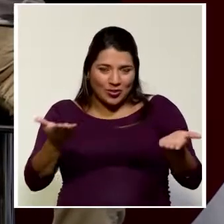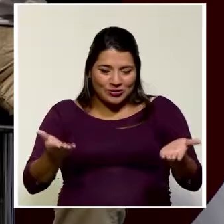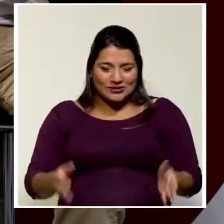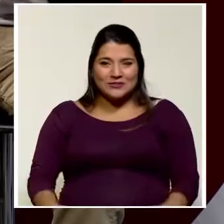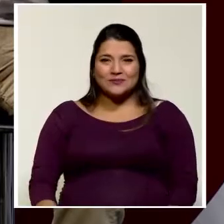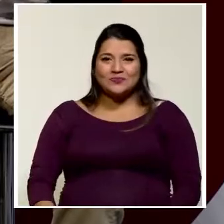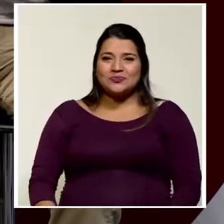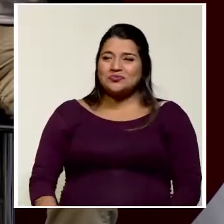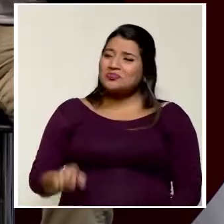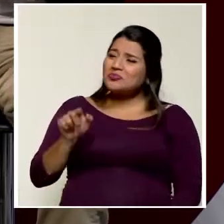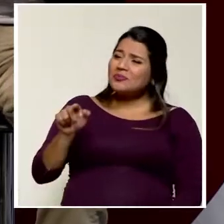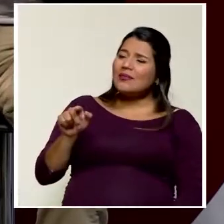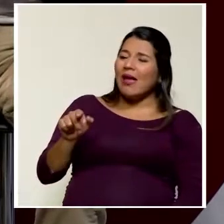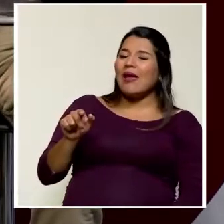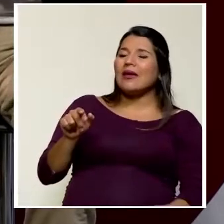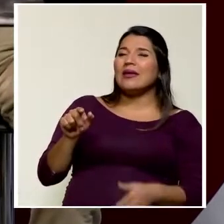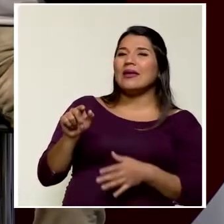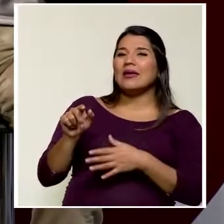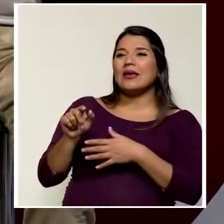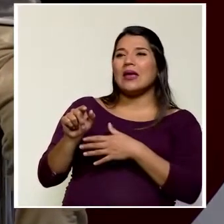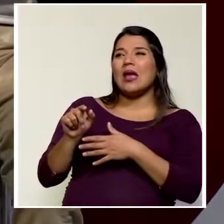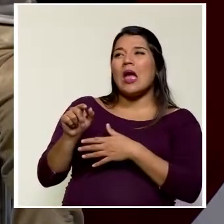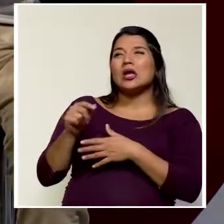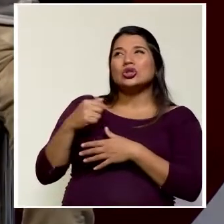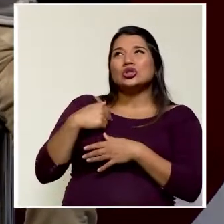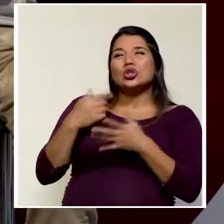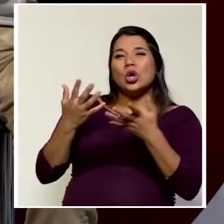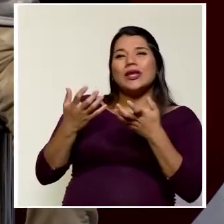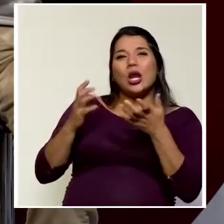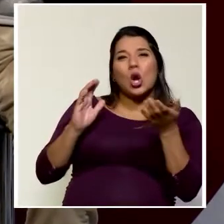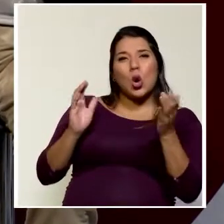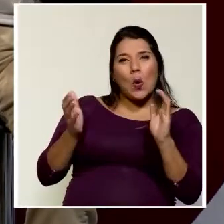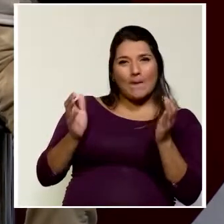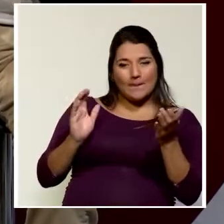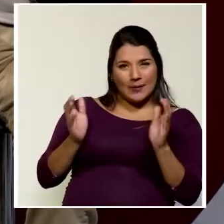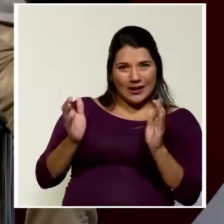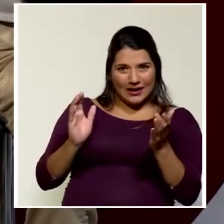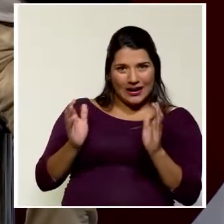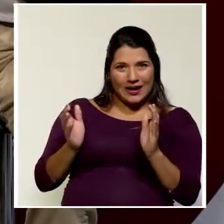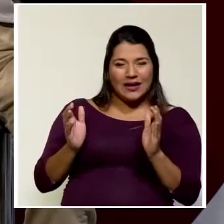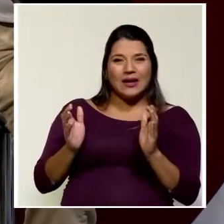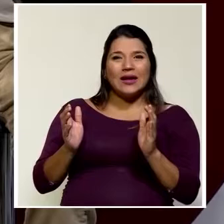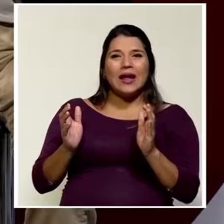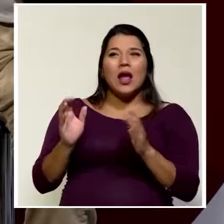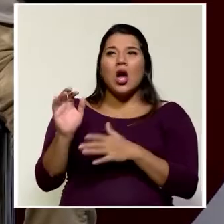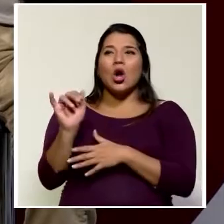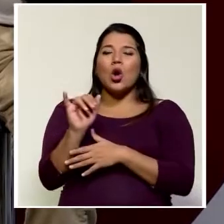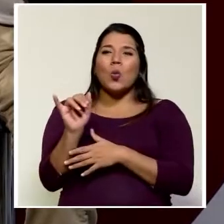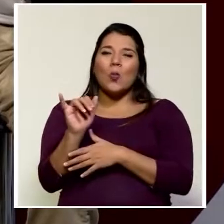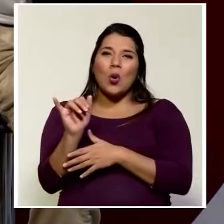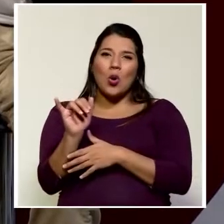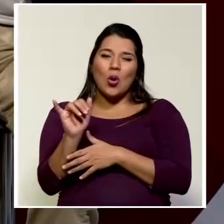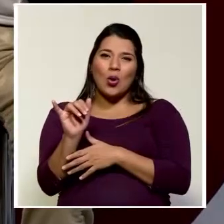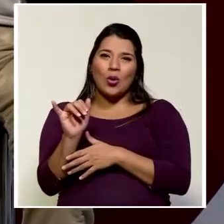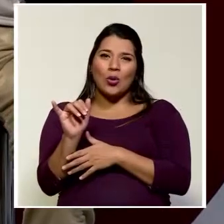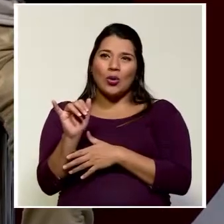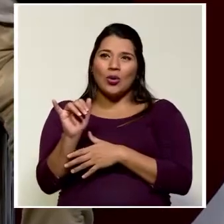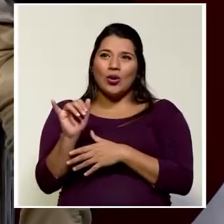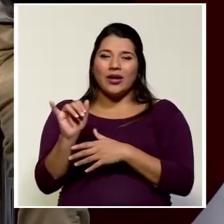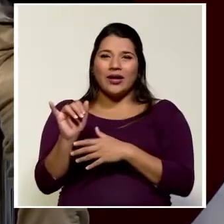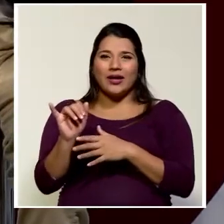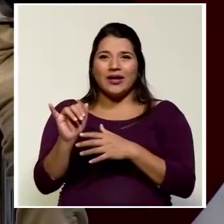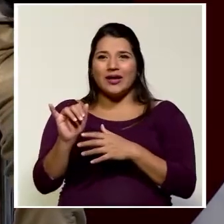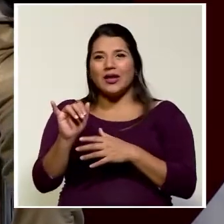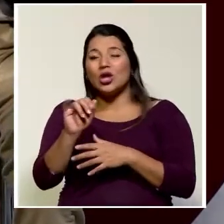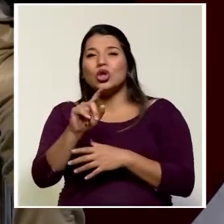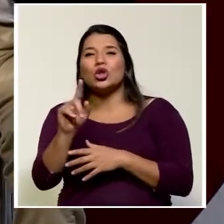que a mí se me ocurre comparar con una especie de neomarxismo, pero no aplicado a